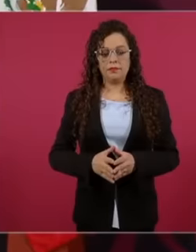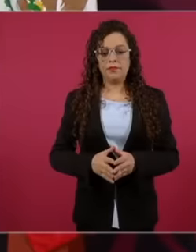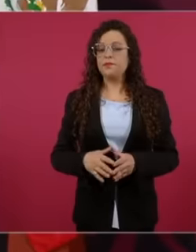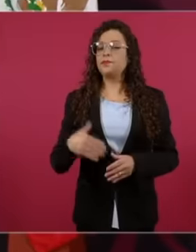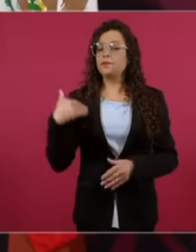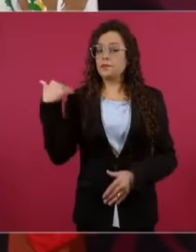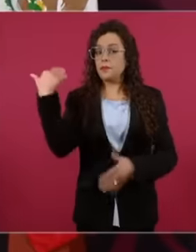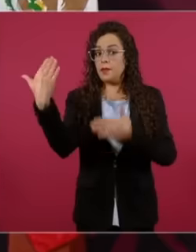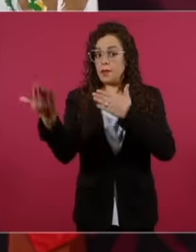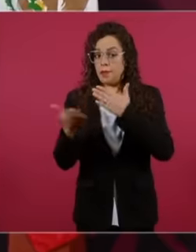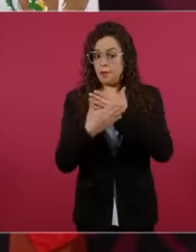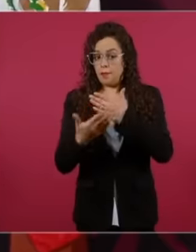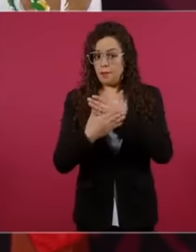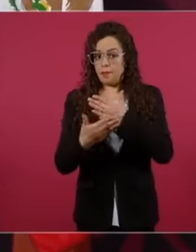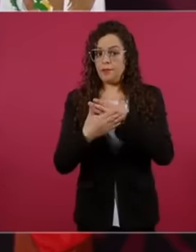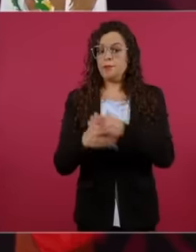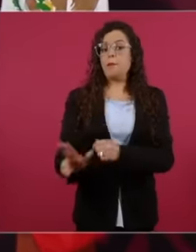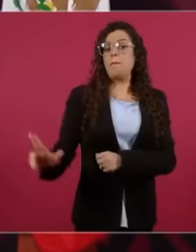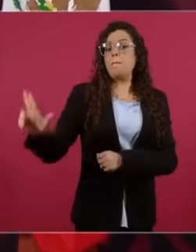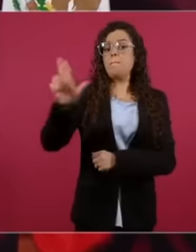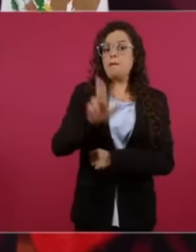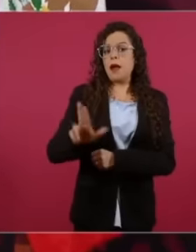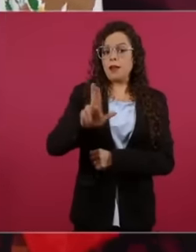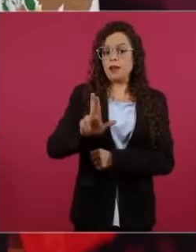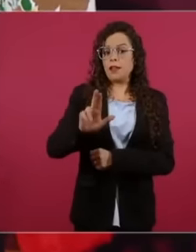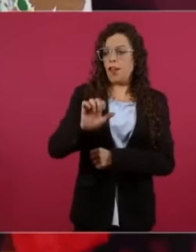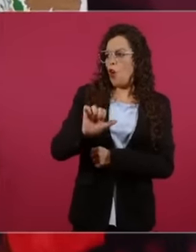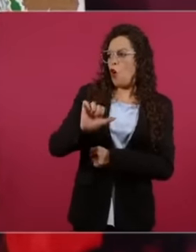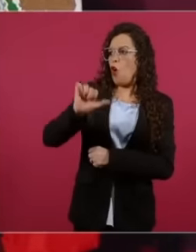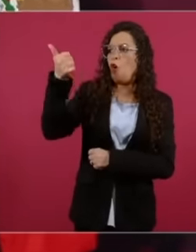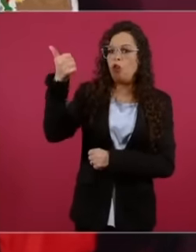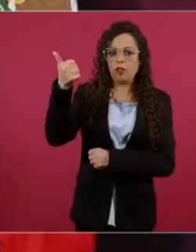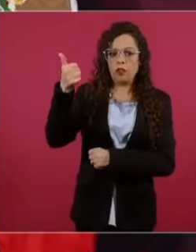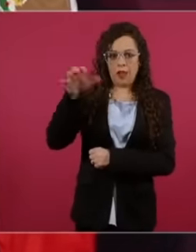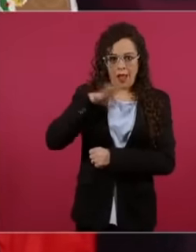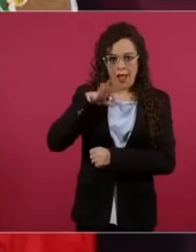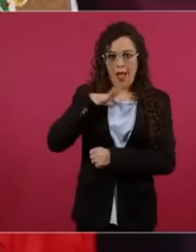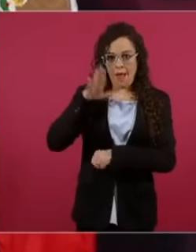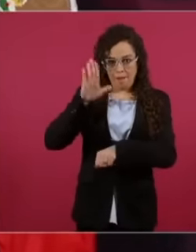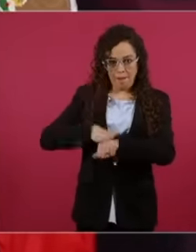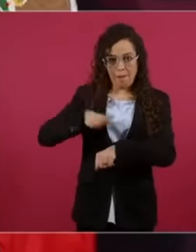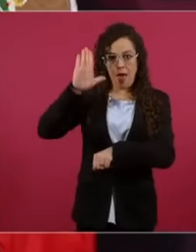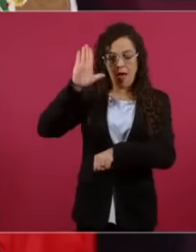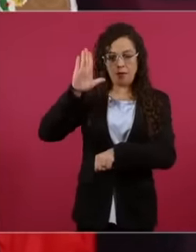martes a conocer los otros casos.